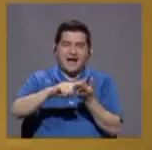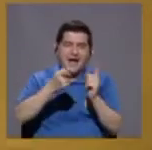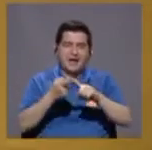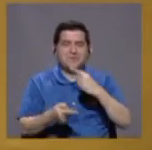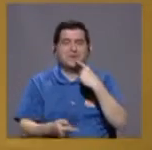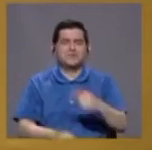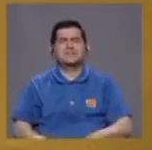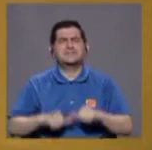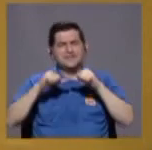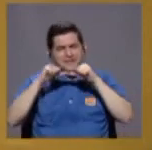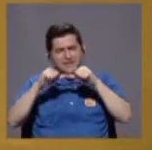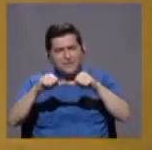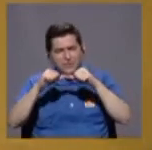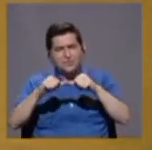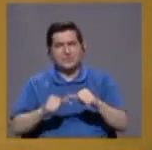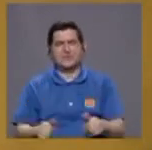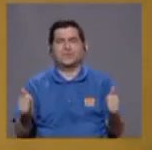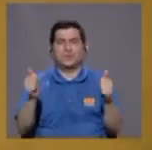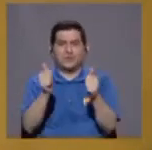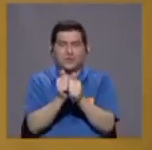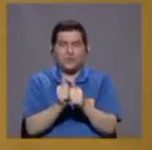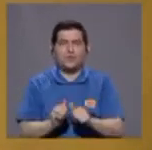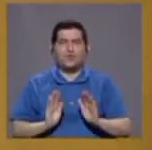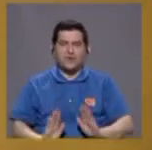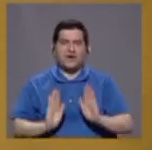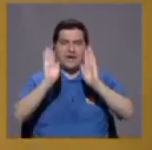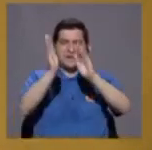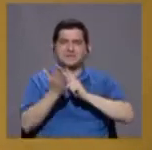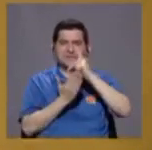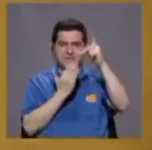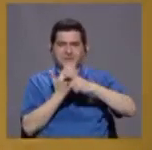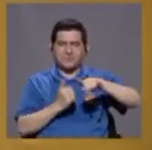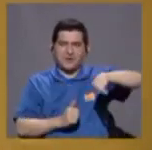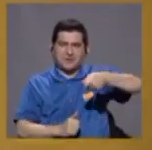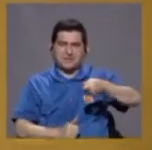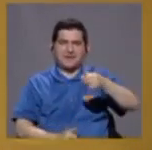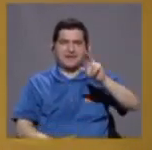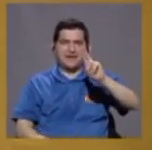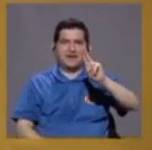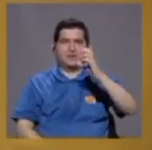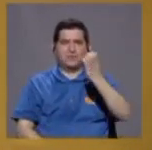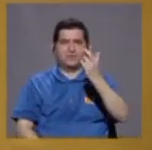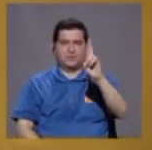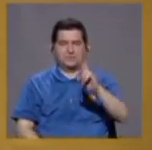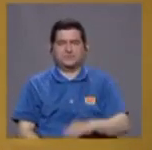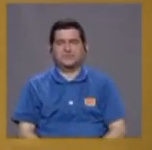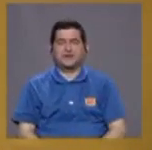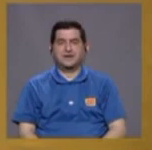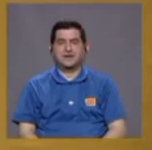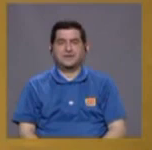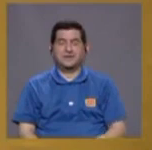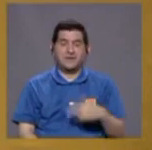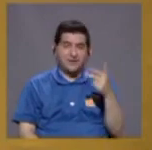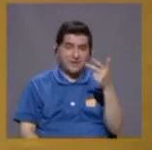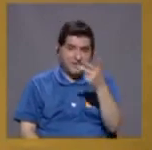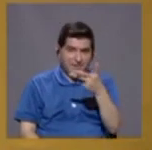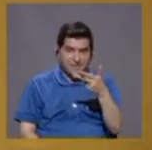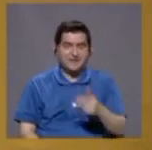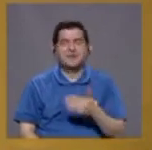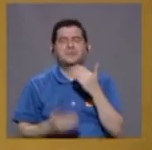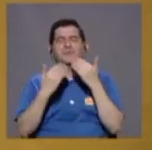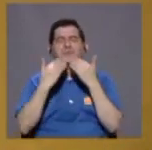que se mantengan con los estupendos programas de Canal UCR, y a ustedes